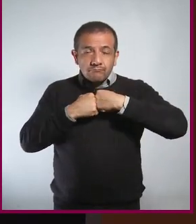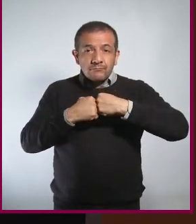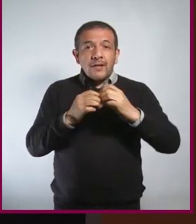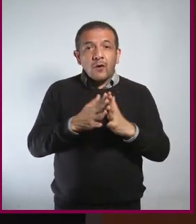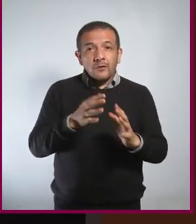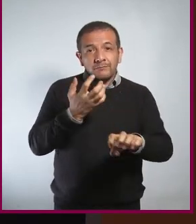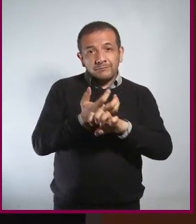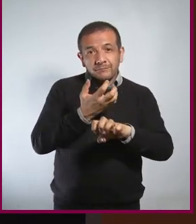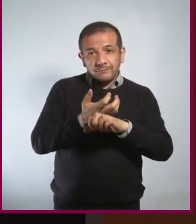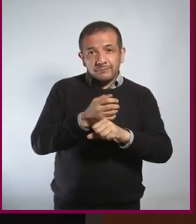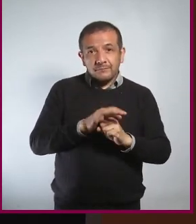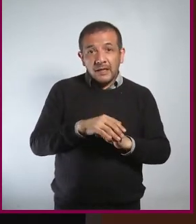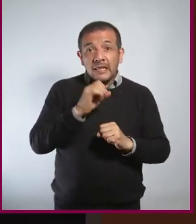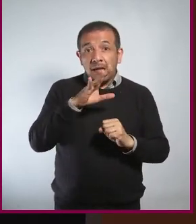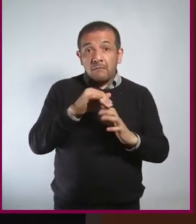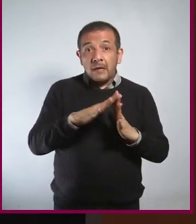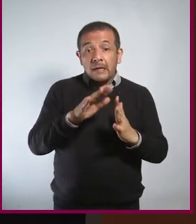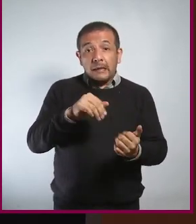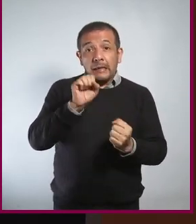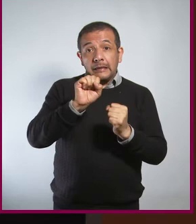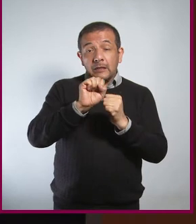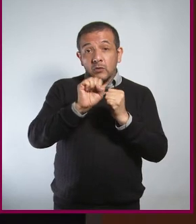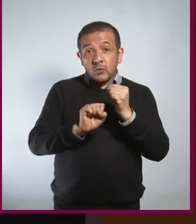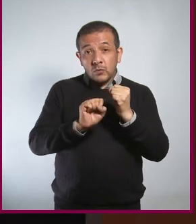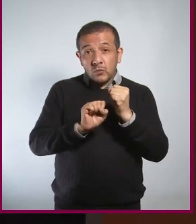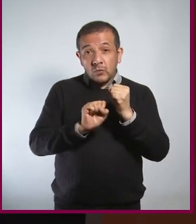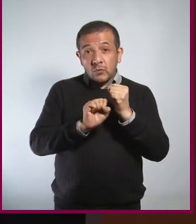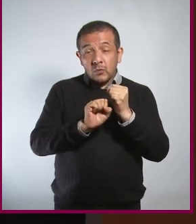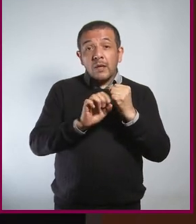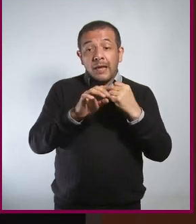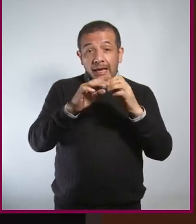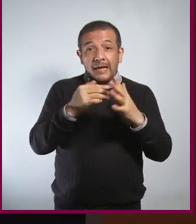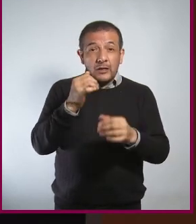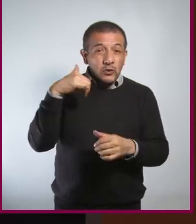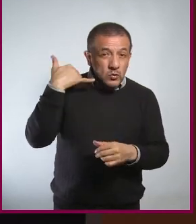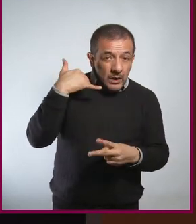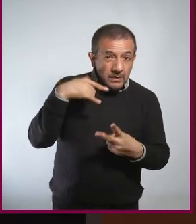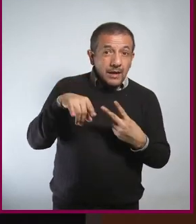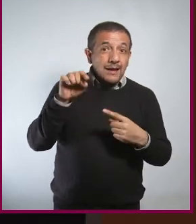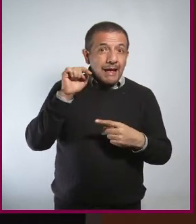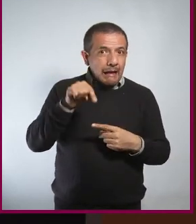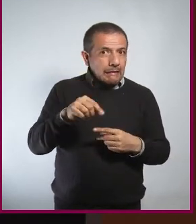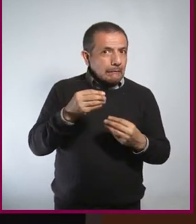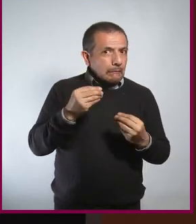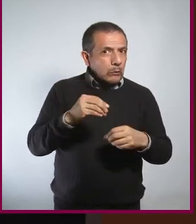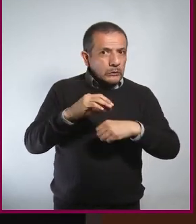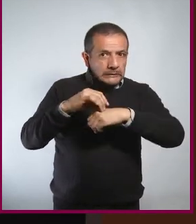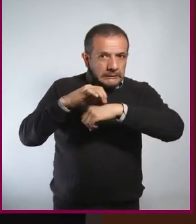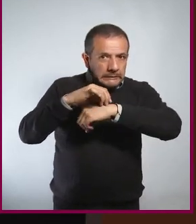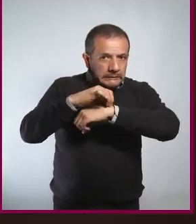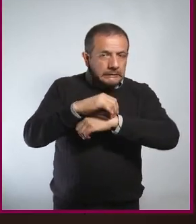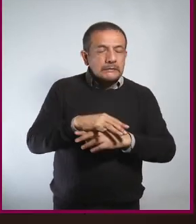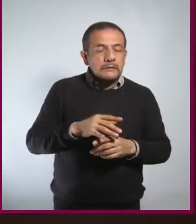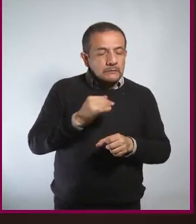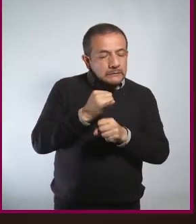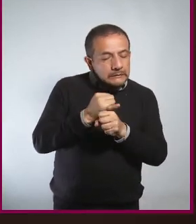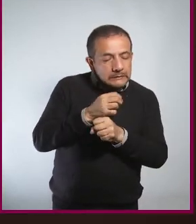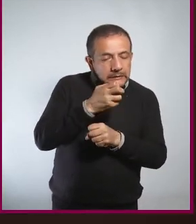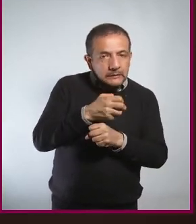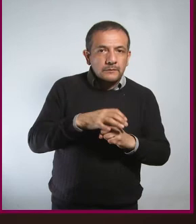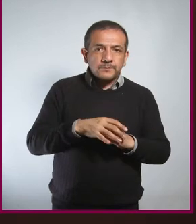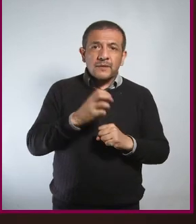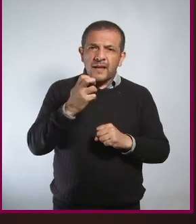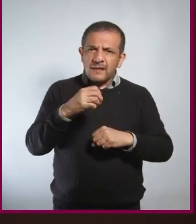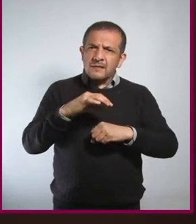Estados Unidos, y también en el sureste y en particular en Yucatán. En el estado de Yucatán es donde se ha llevado a cabo esta tarea. Resulta que